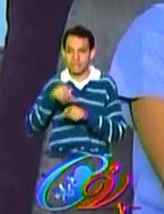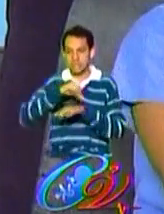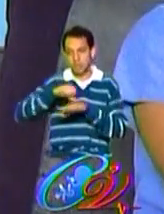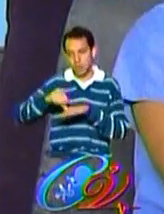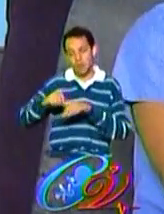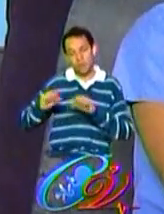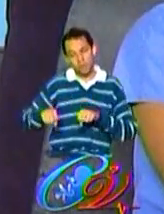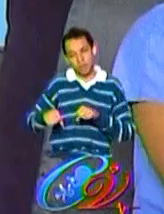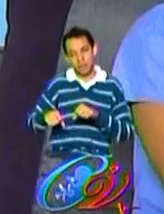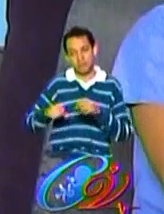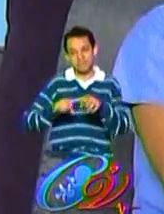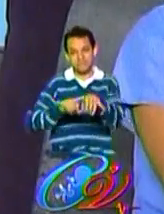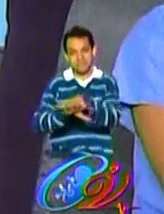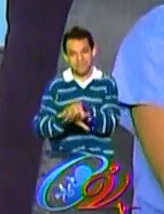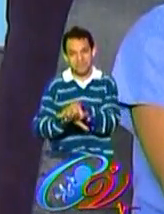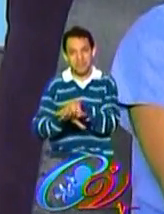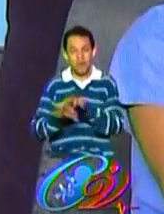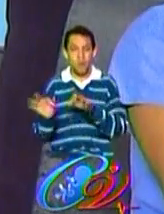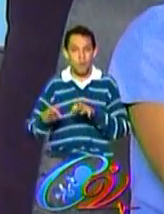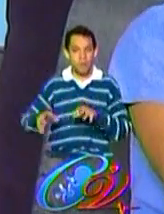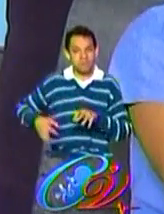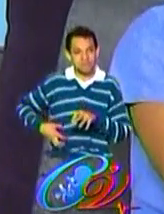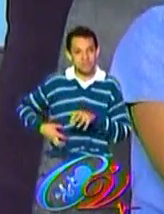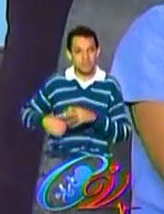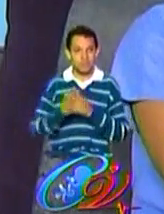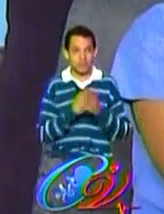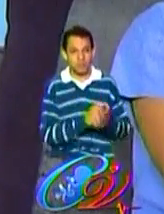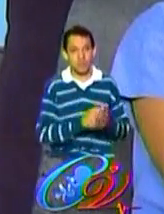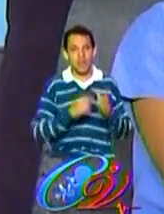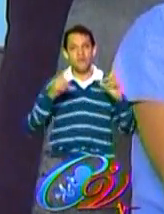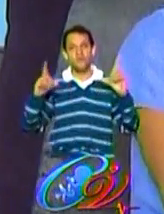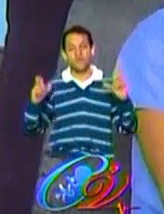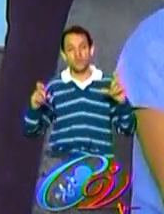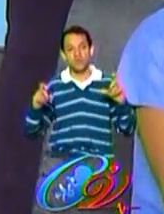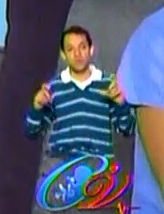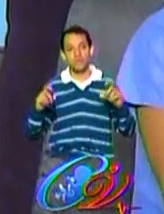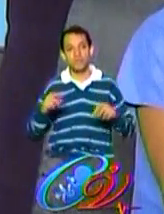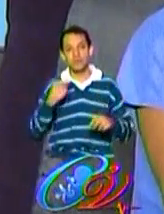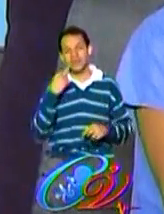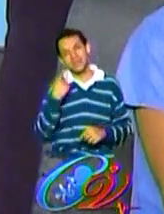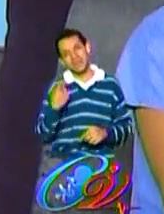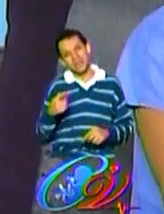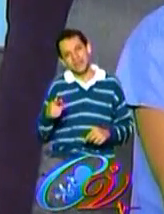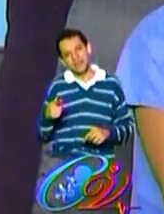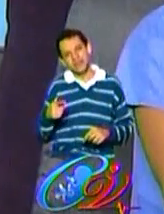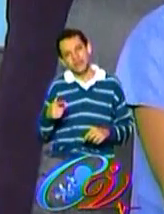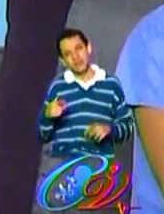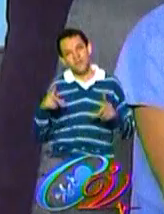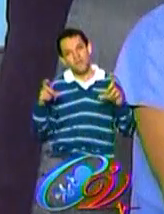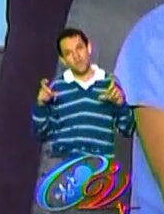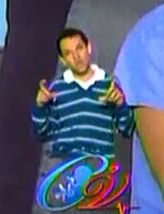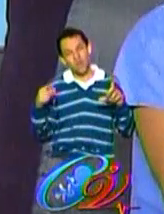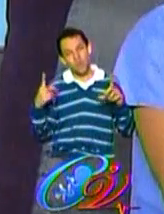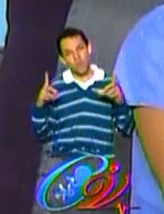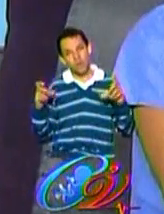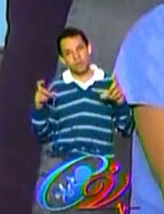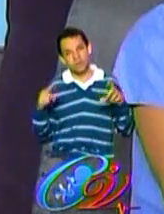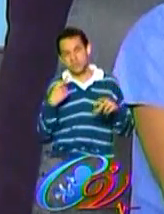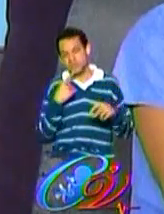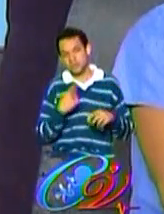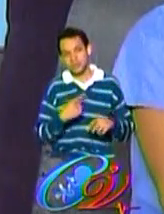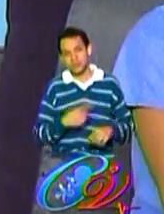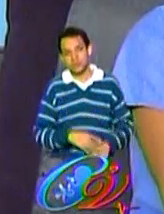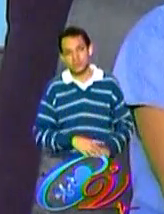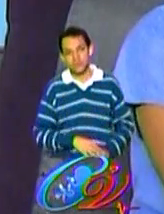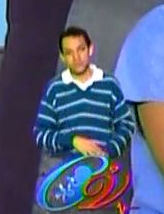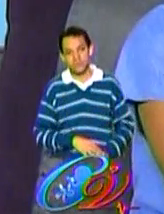tenemos otra imagen que se llama African Dust. Yo no sé si ahí se ve la imagen, básicamente en